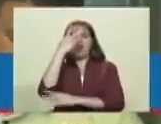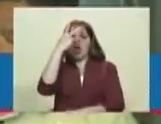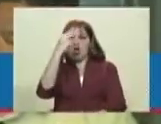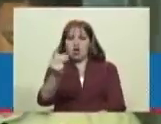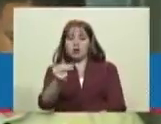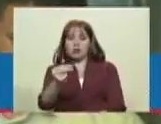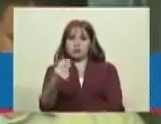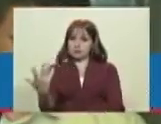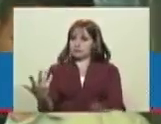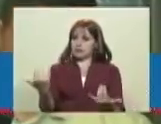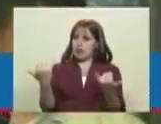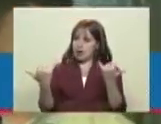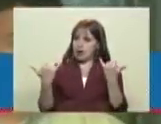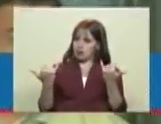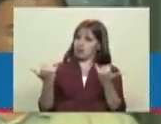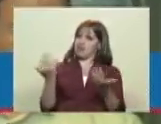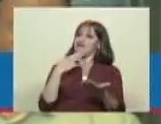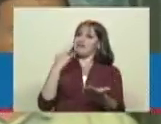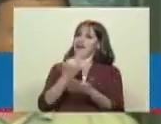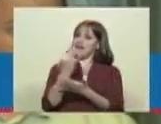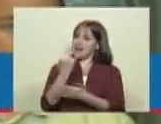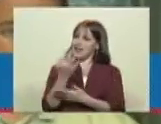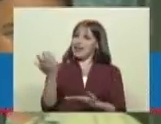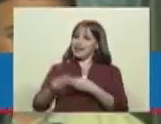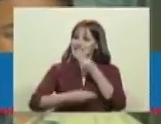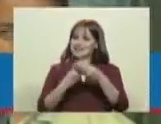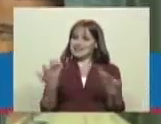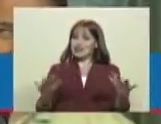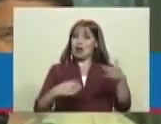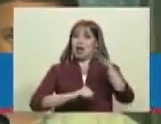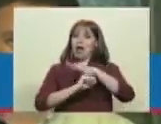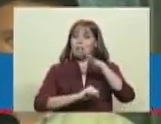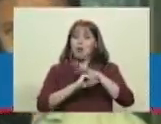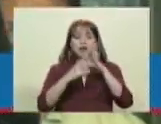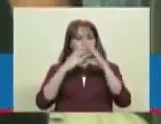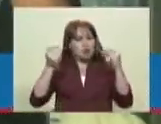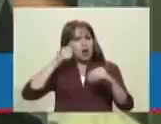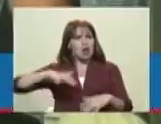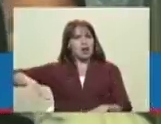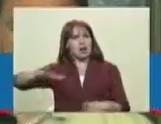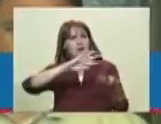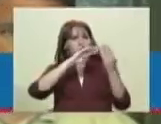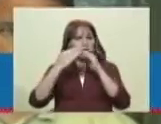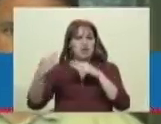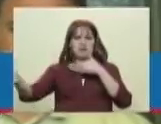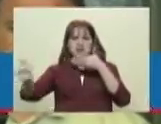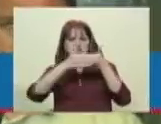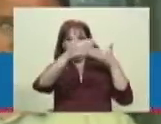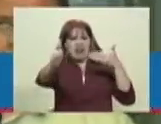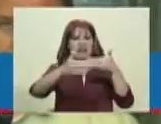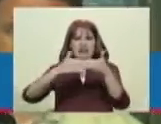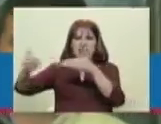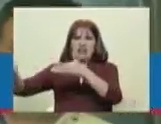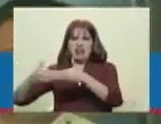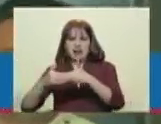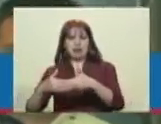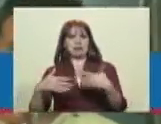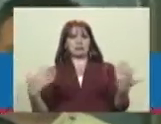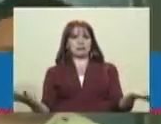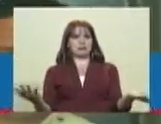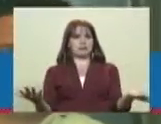hoy esa constituyente es una realidad, cuando llamó a tomar todos los centros, cuando pidió el apoyo de toda la comunidad del pueblo venezolano para cerrar los centros y